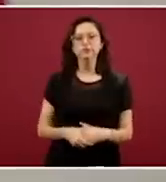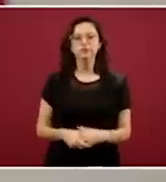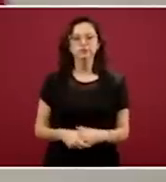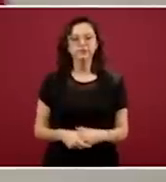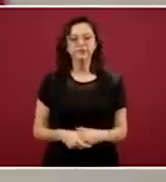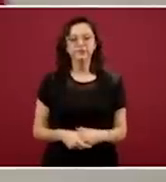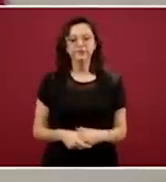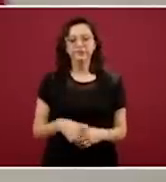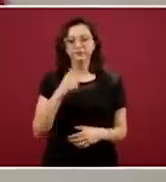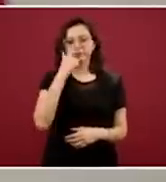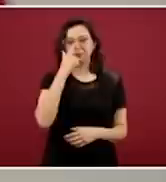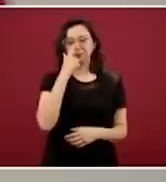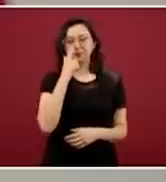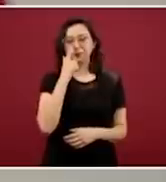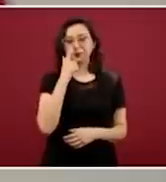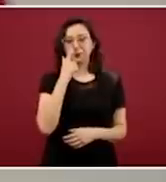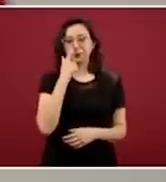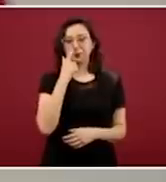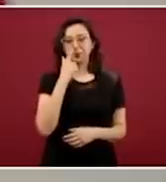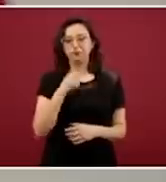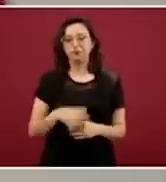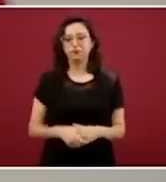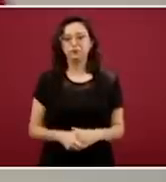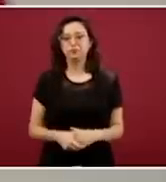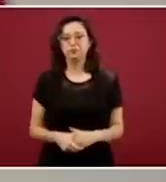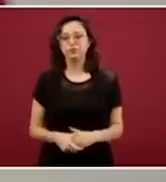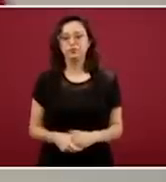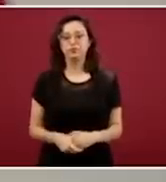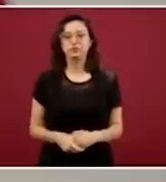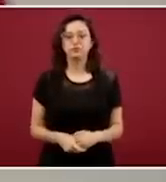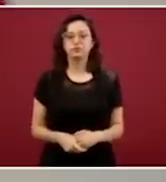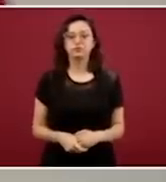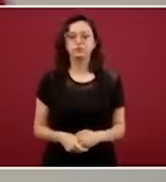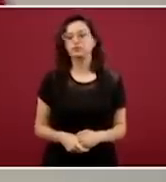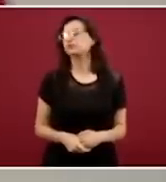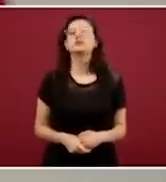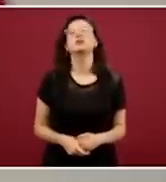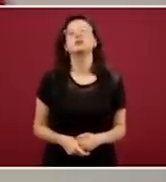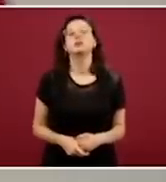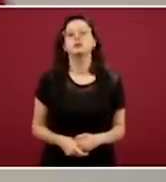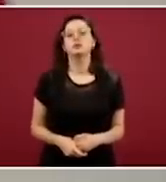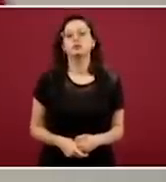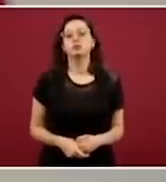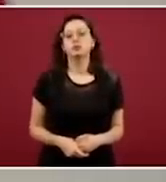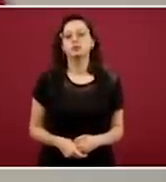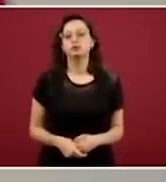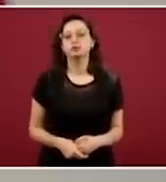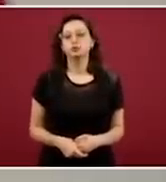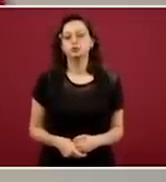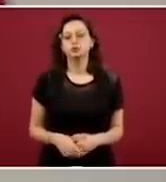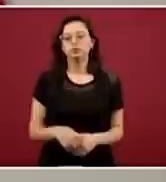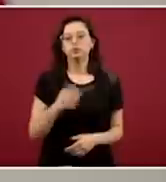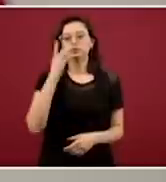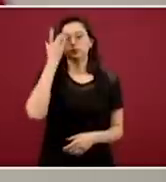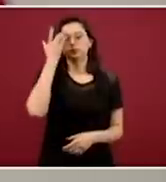hace unos pocos días tuvimos una reunión con la